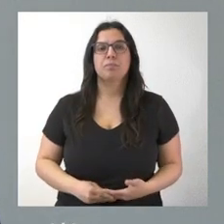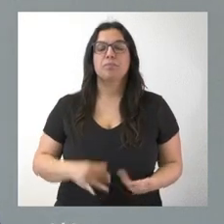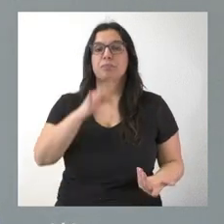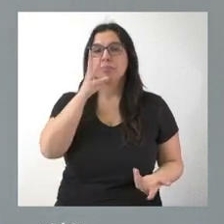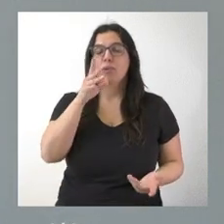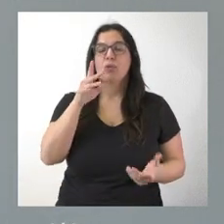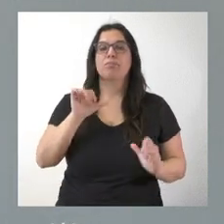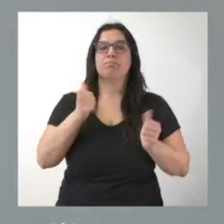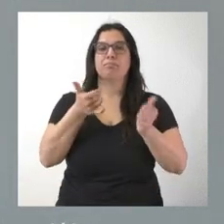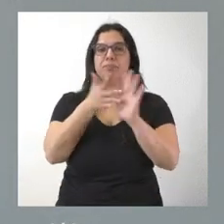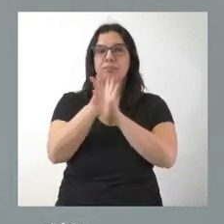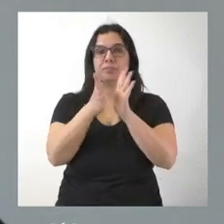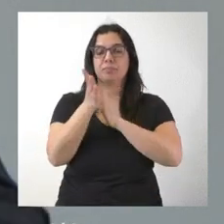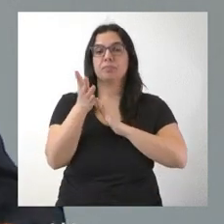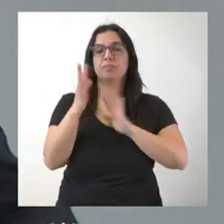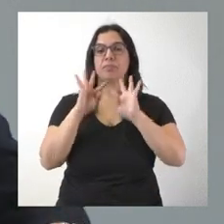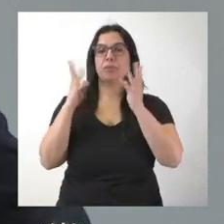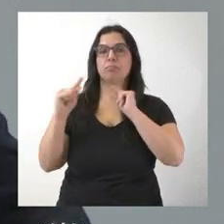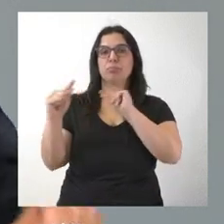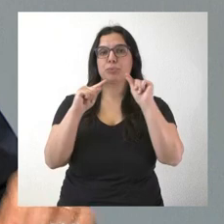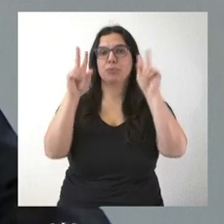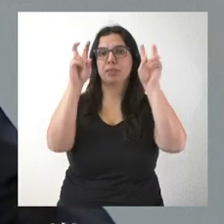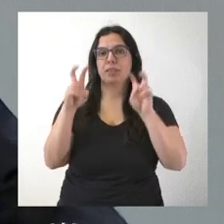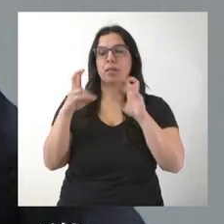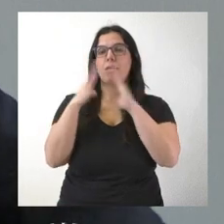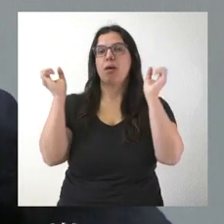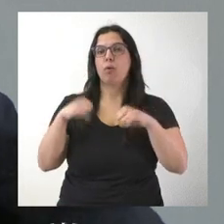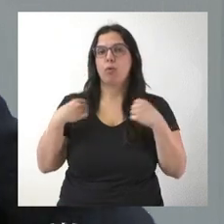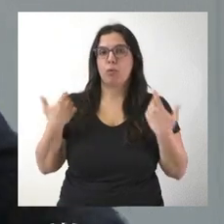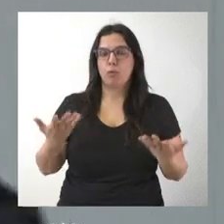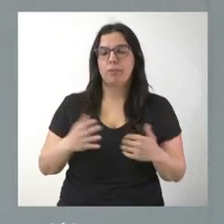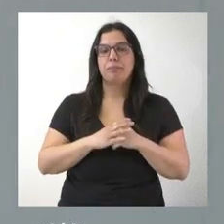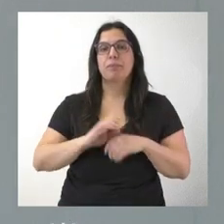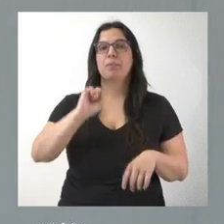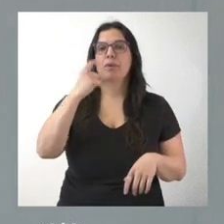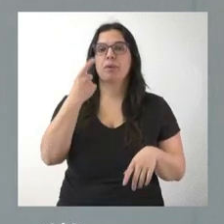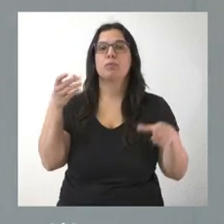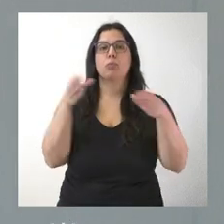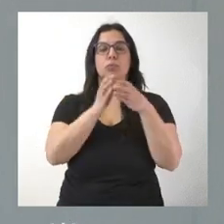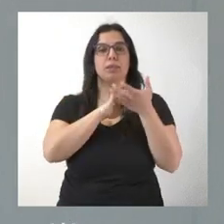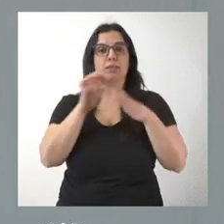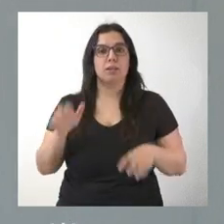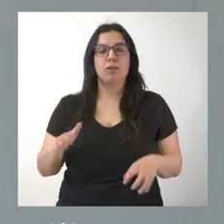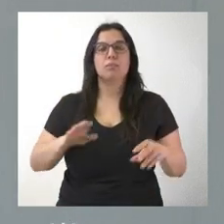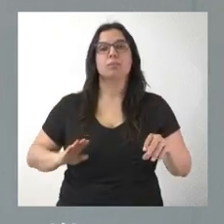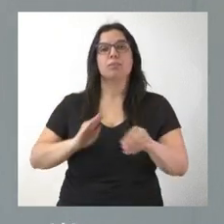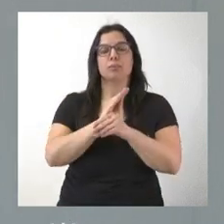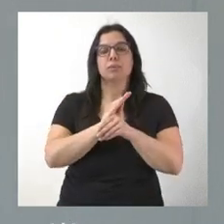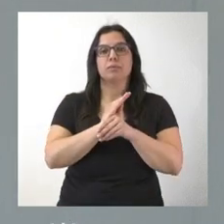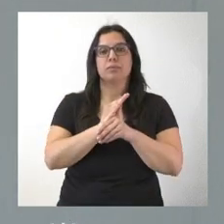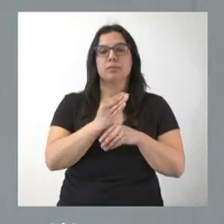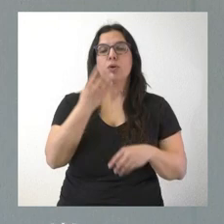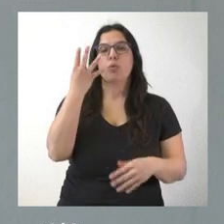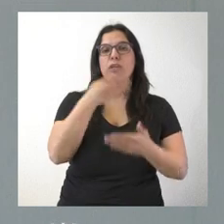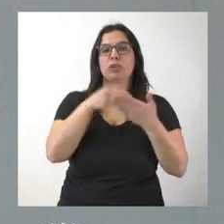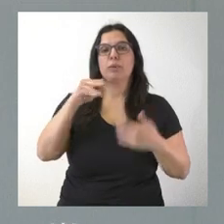a dar cuenta de Cuáles han sido los principales asuntos que han sido objeto de acuerdo en primer lugar la junta de Castilla y león invertirá más de